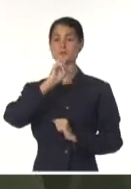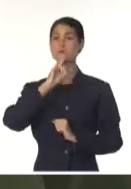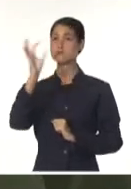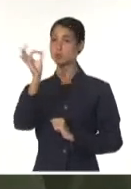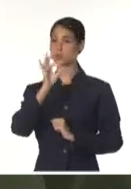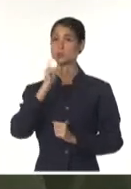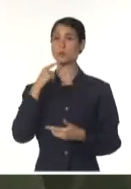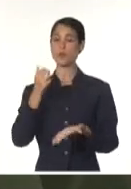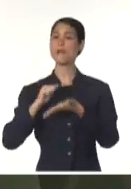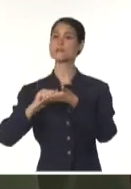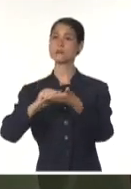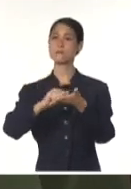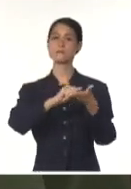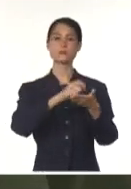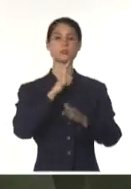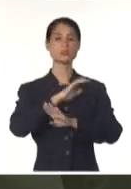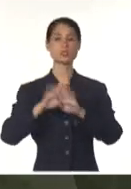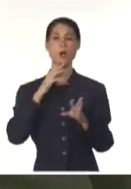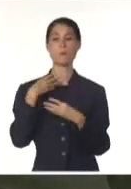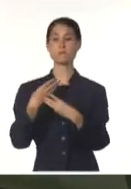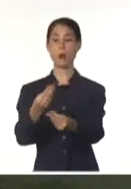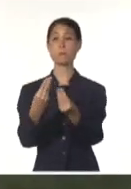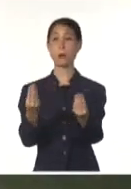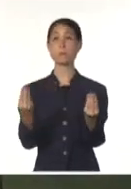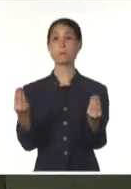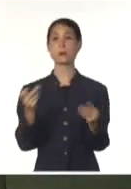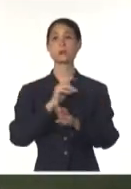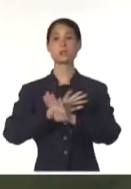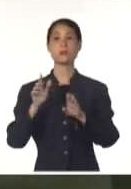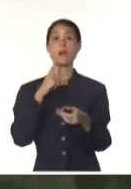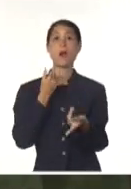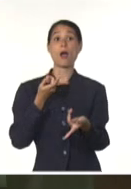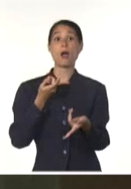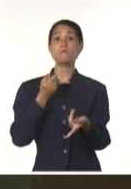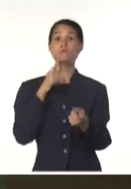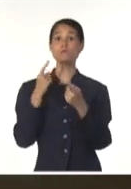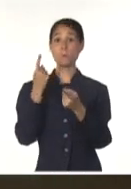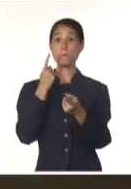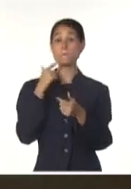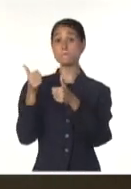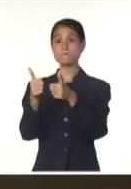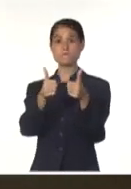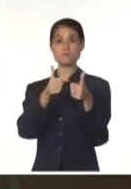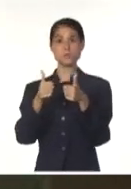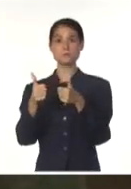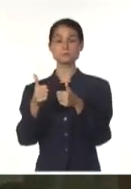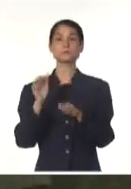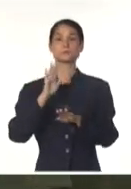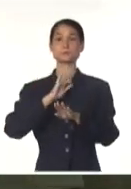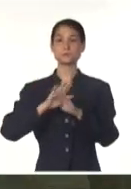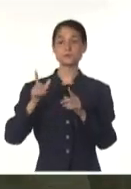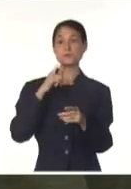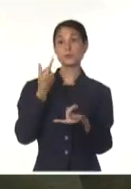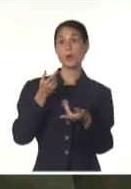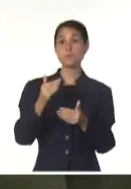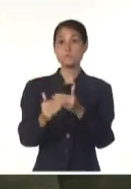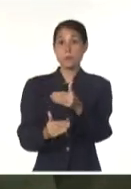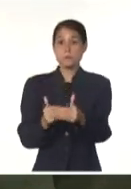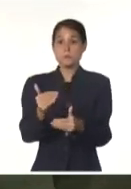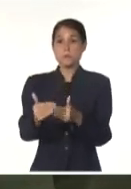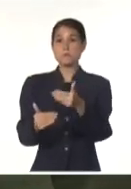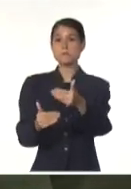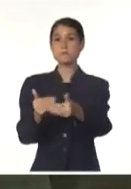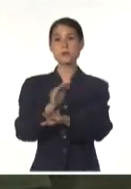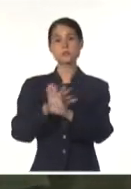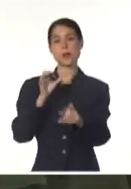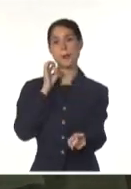servicio restablecido, funcionando con estabilidad en estos momentos, y se siguen dando pasos, y en las próximas horas se incrementarán